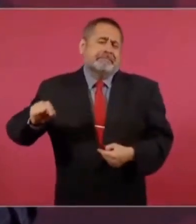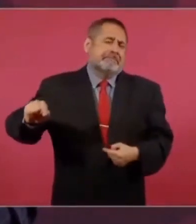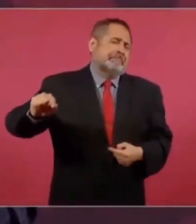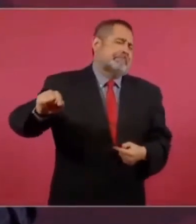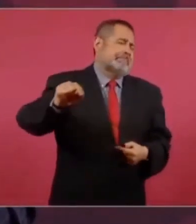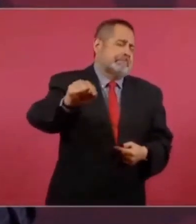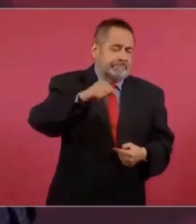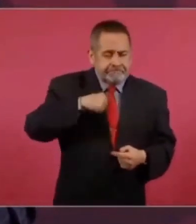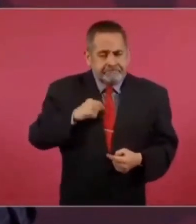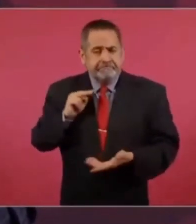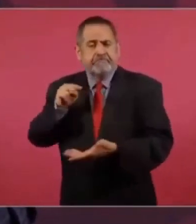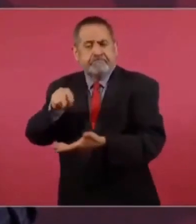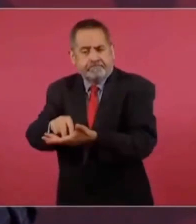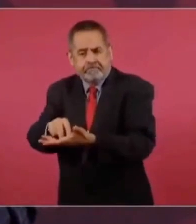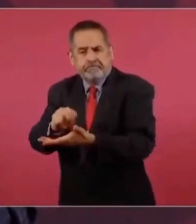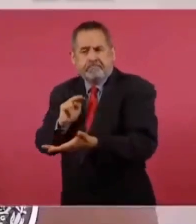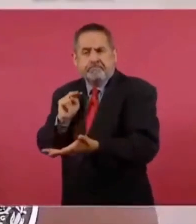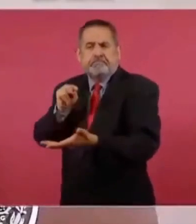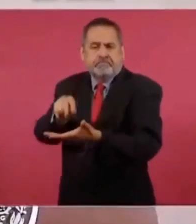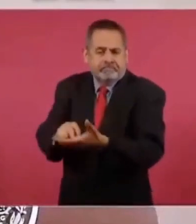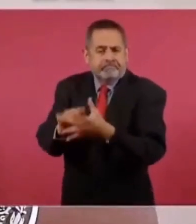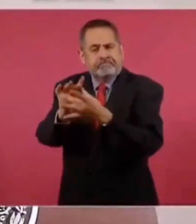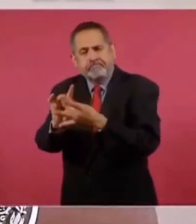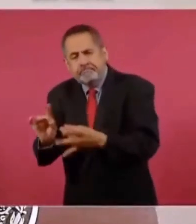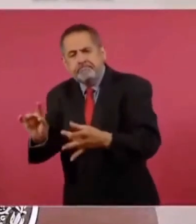creando conciencia.